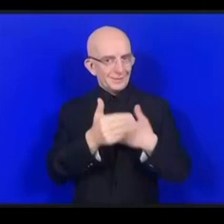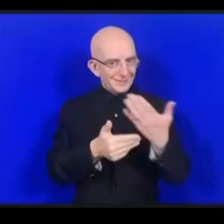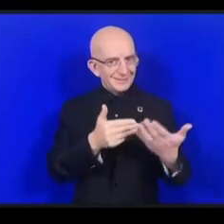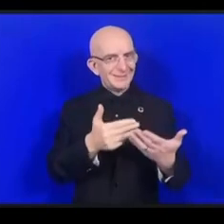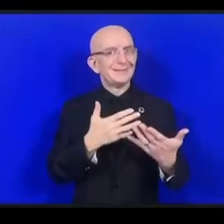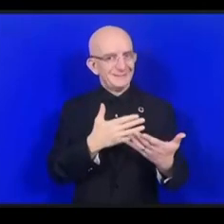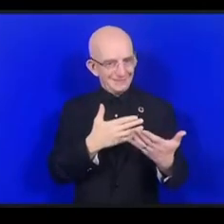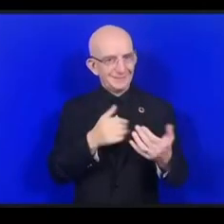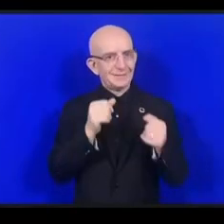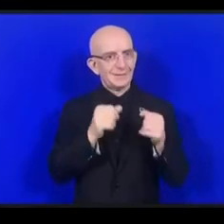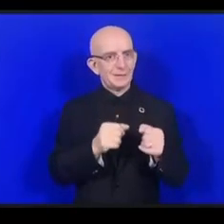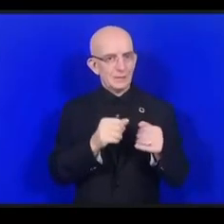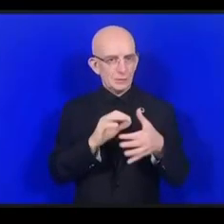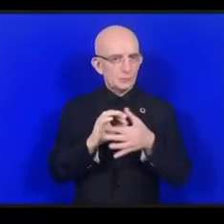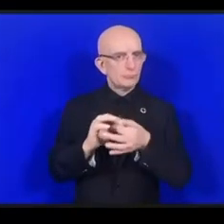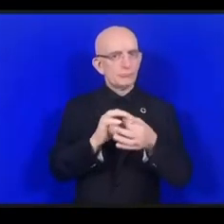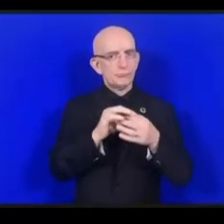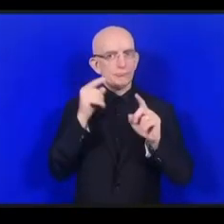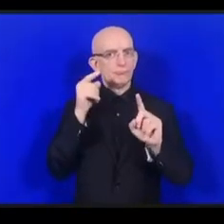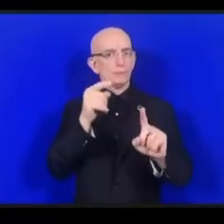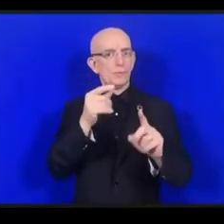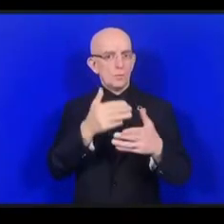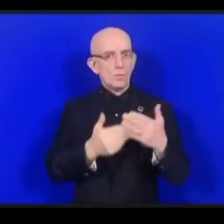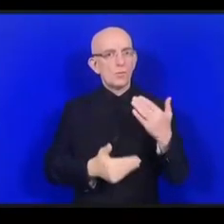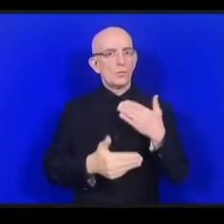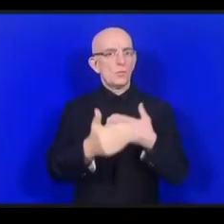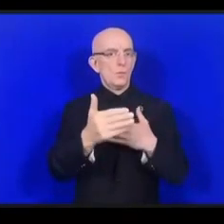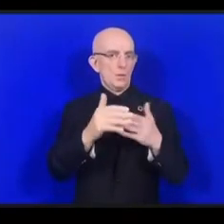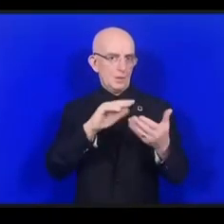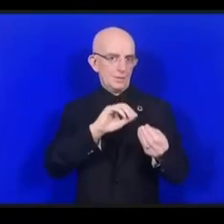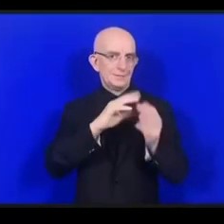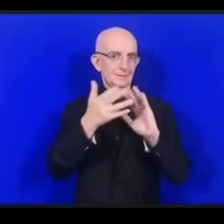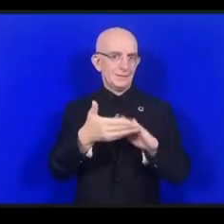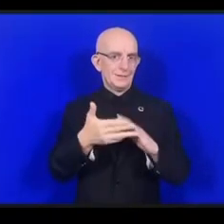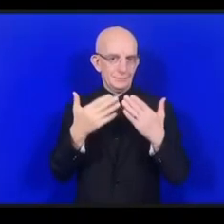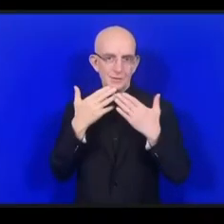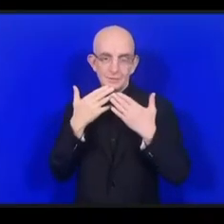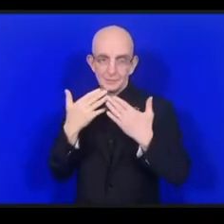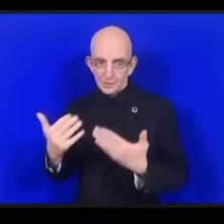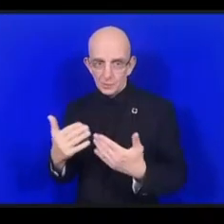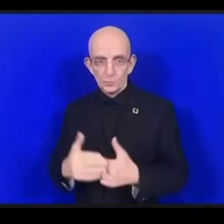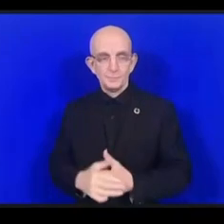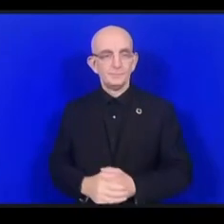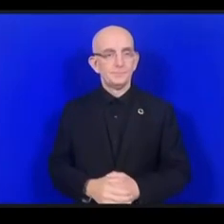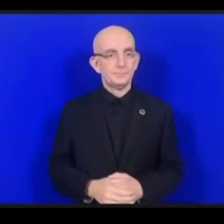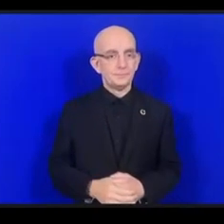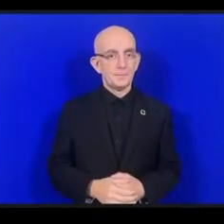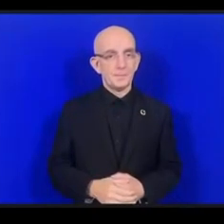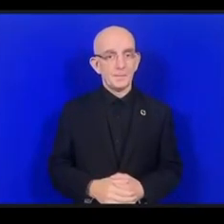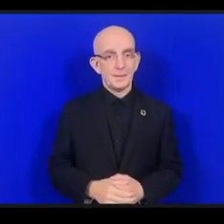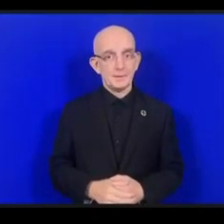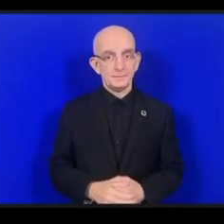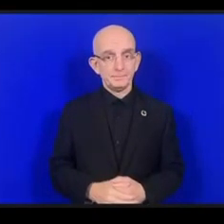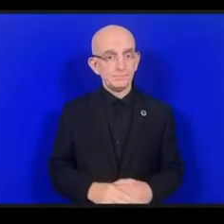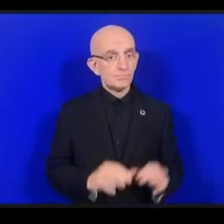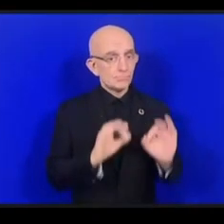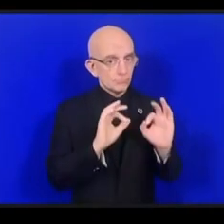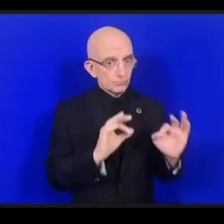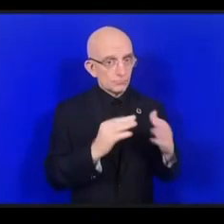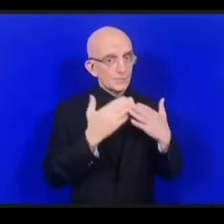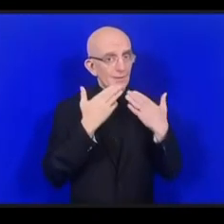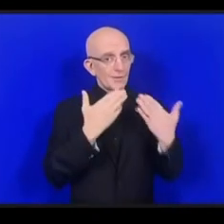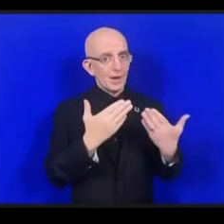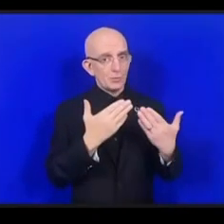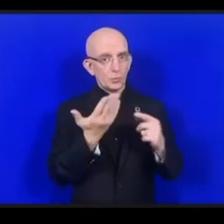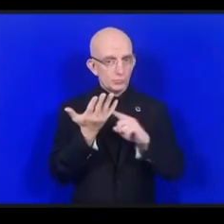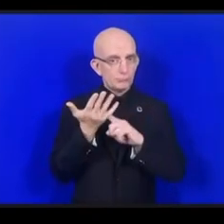desarrollo de El Milenio y hacerlo Pues conjuntamente también a través de internet Gracias por ser